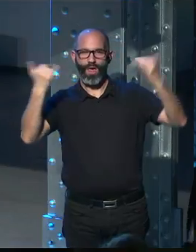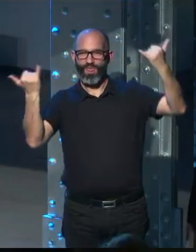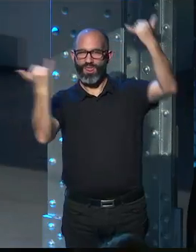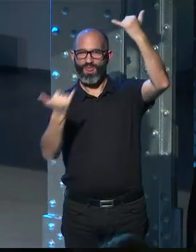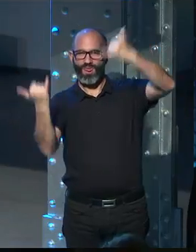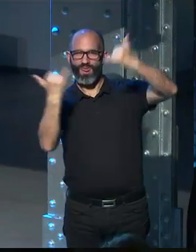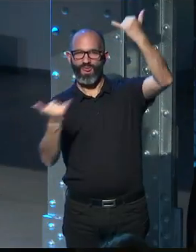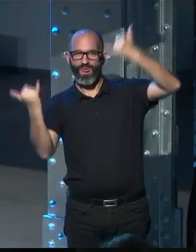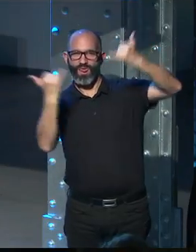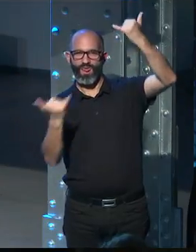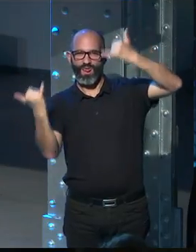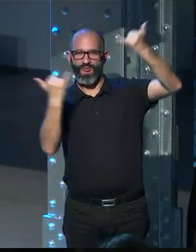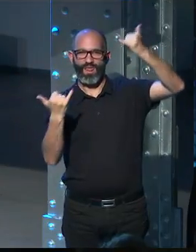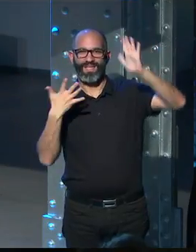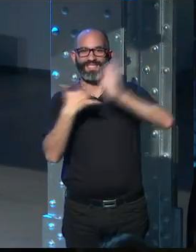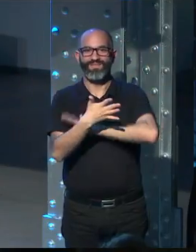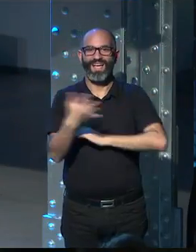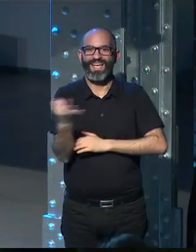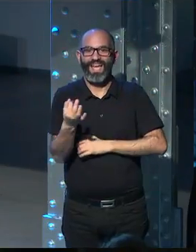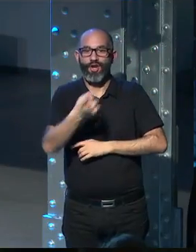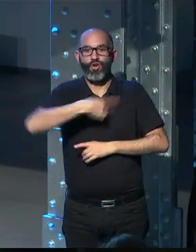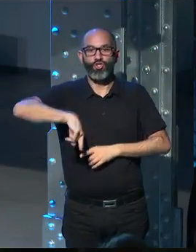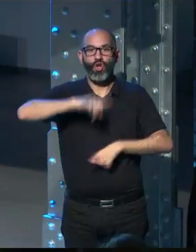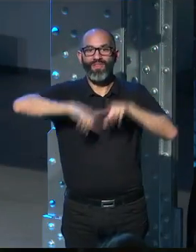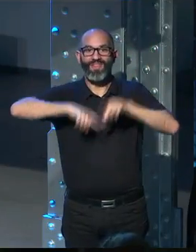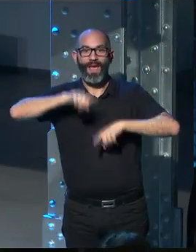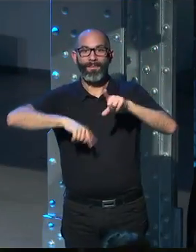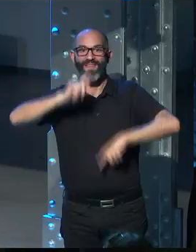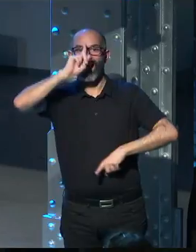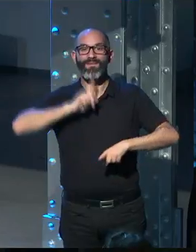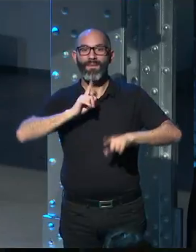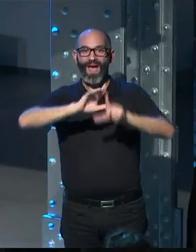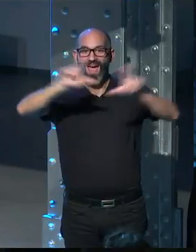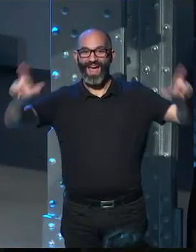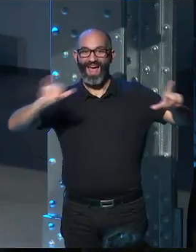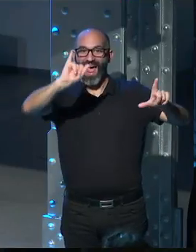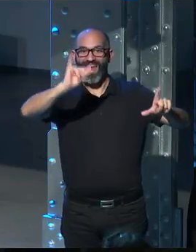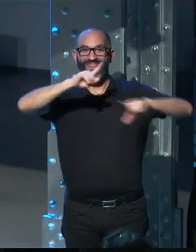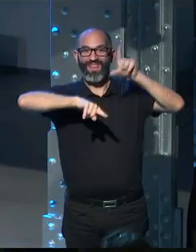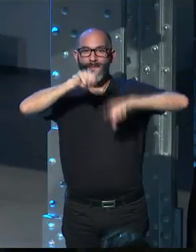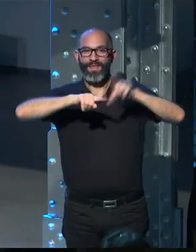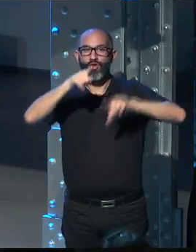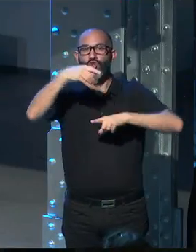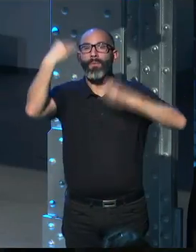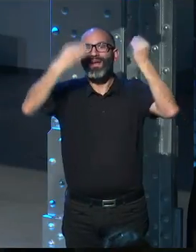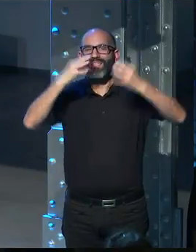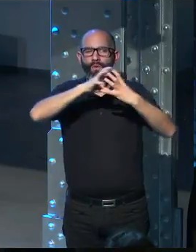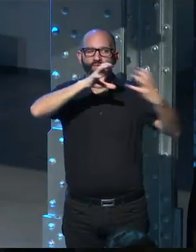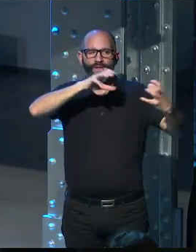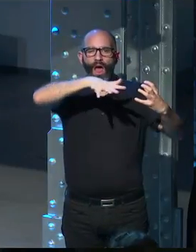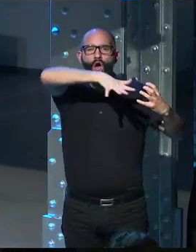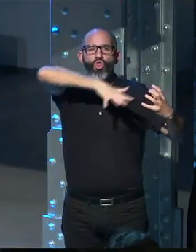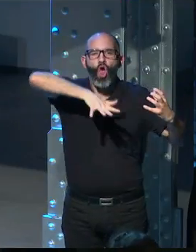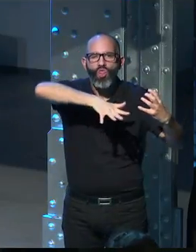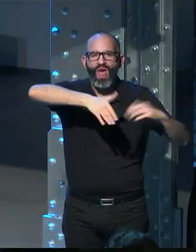bien. Y lo que estamos haciendo es generando hipótesis sobre el contenido de la escena que vamos a ir comprobando a medida que movemos los ojos de un lado al otro. ¿Vale?